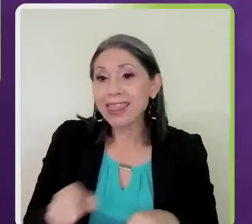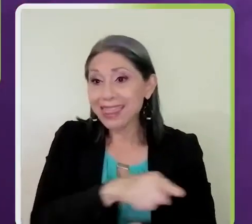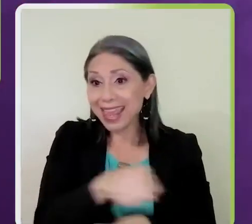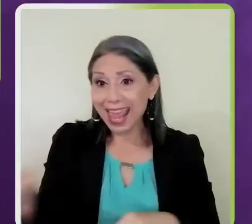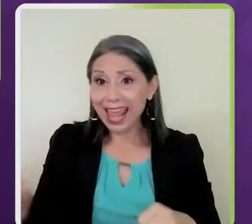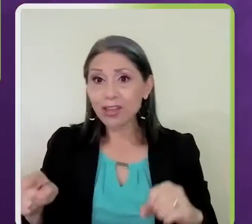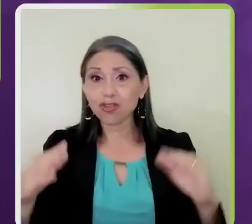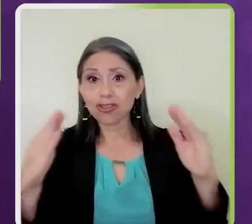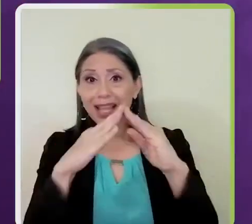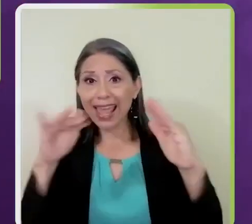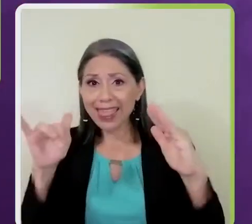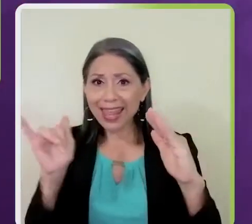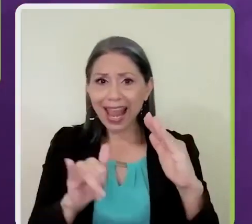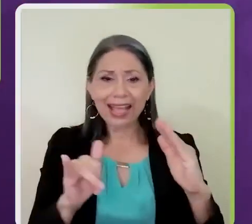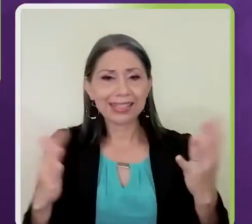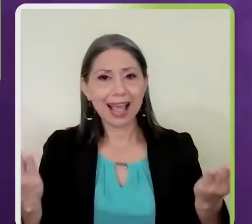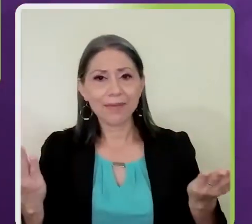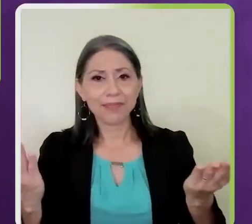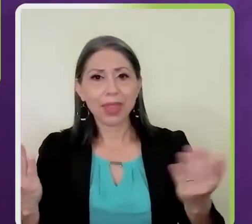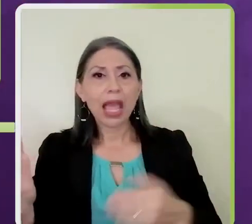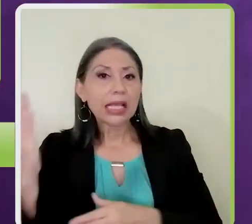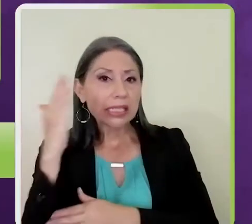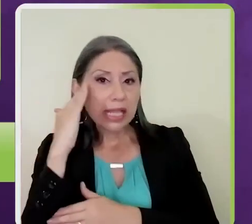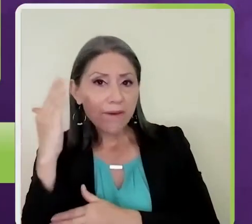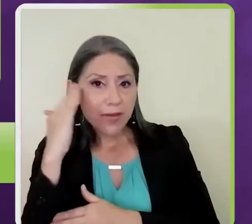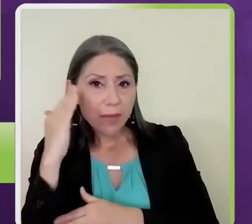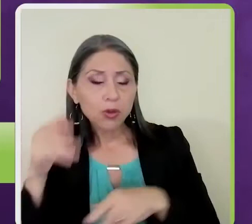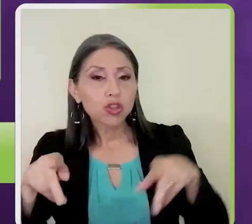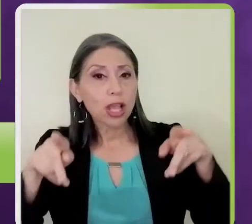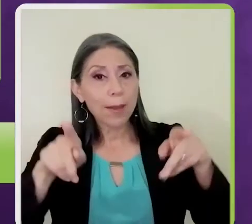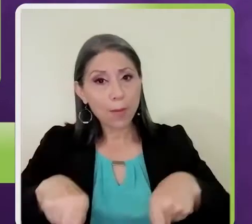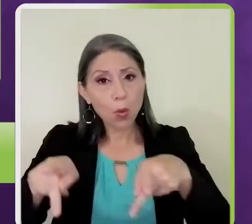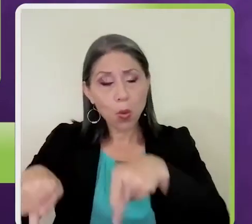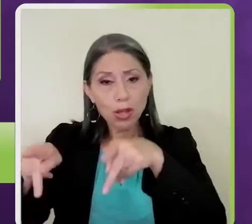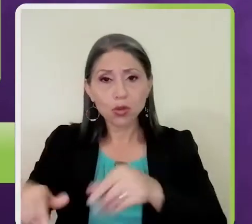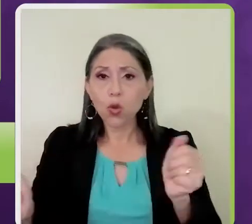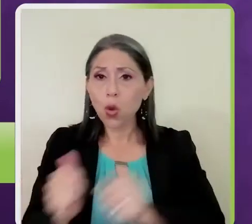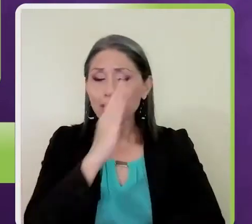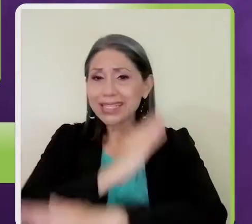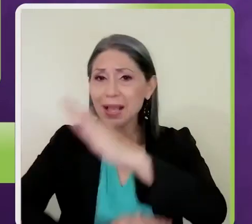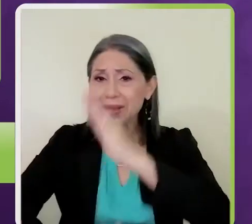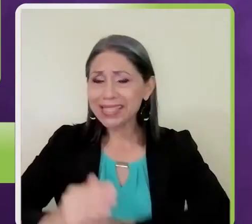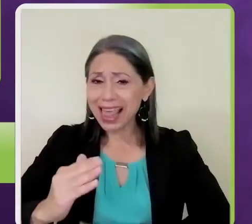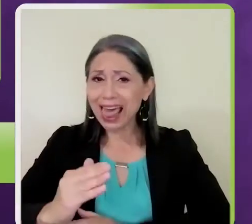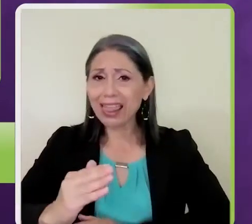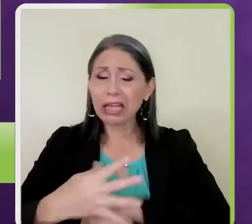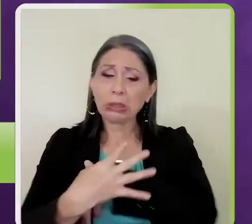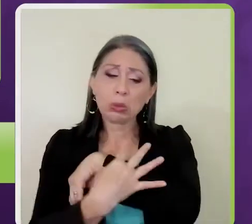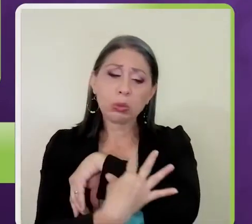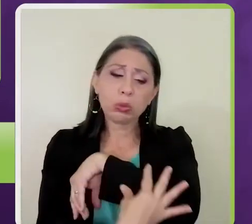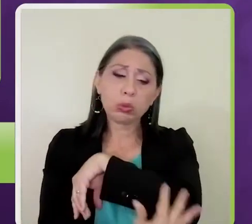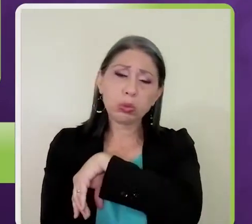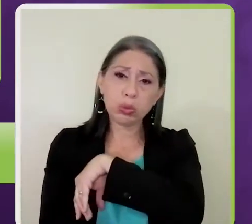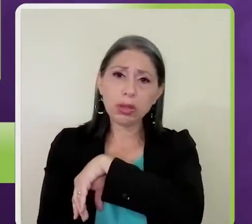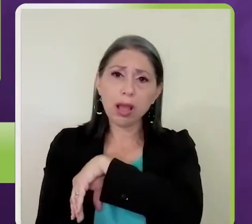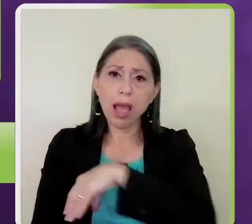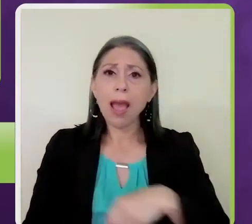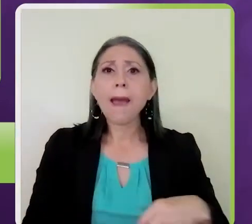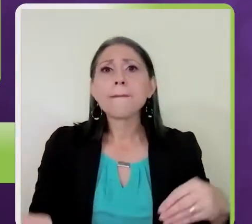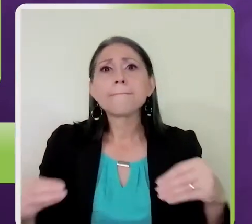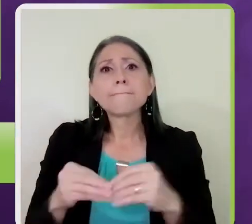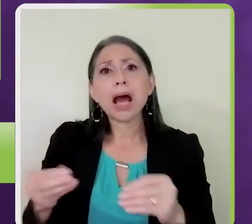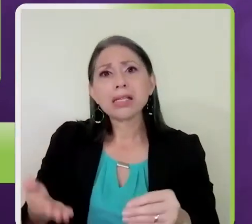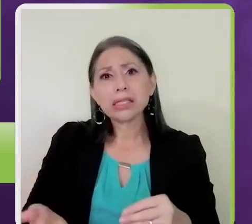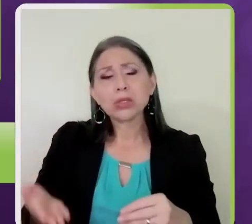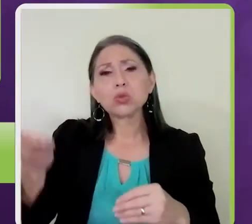¿verdad? Sabemos que la población con discapacidad tiene índices de pobreza mucho más elevados que el de la población